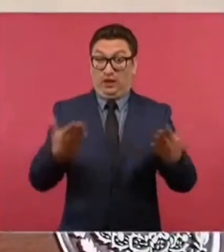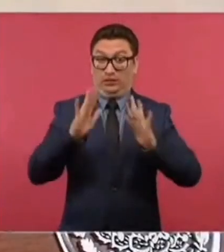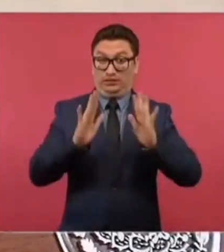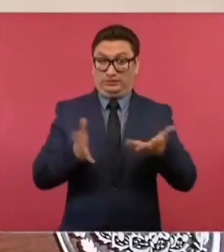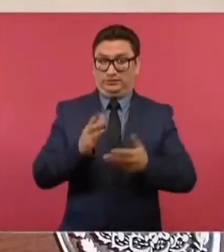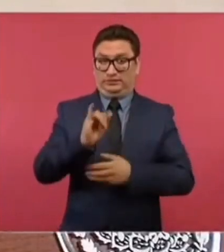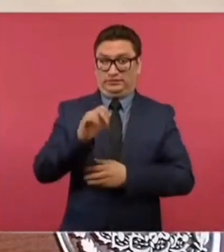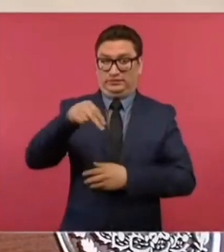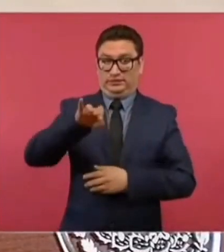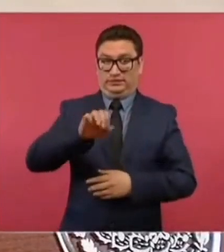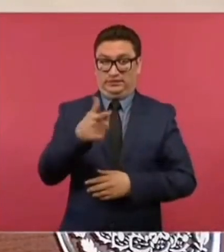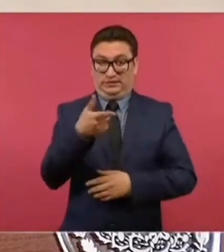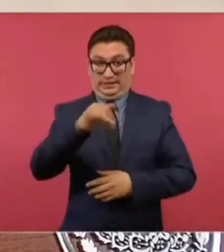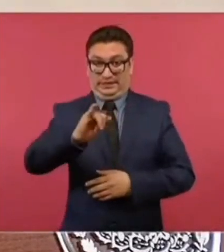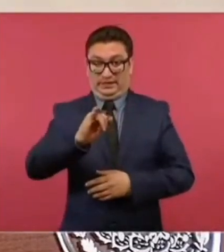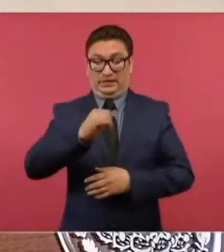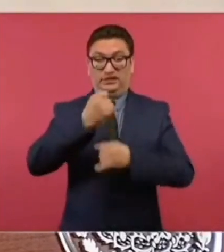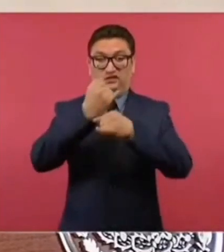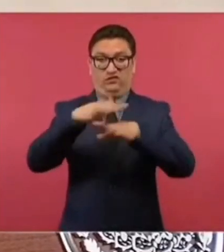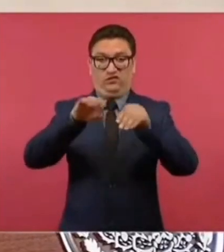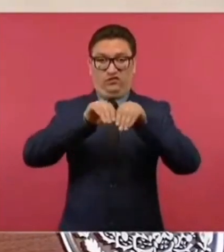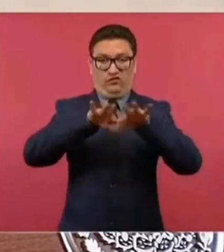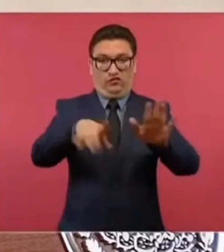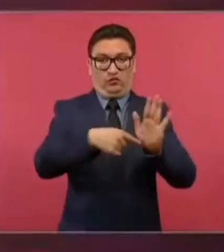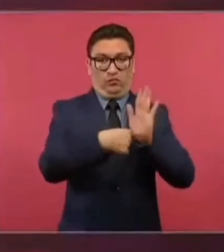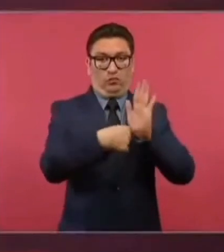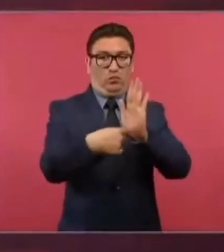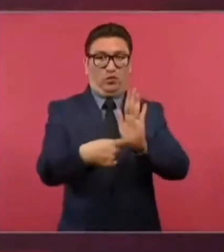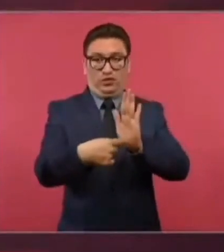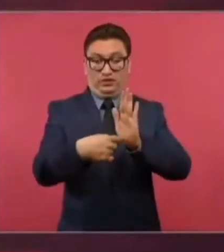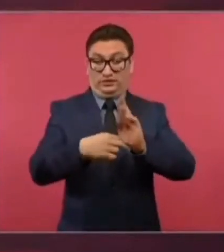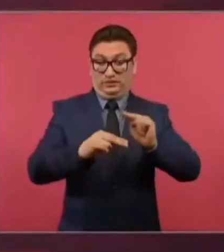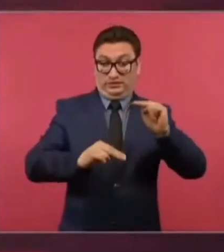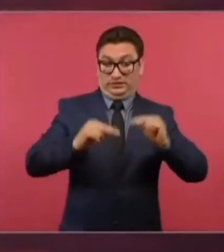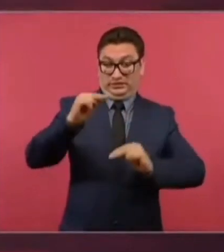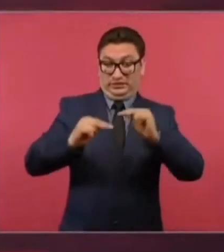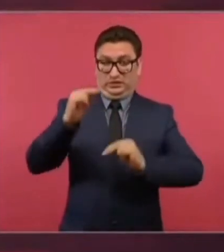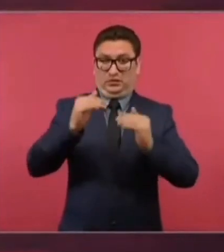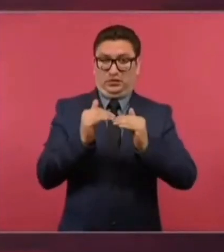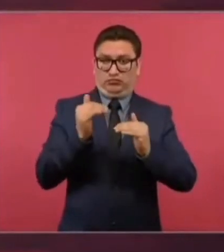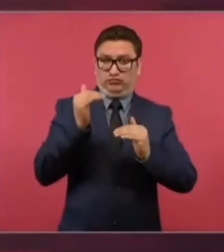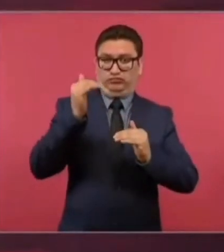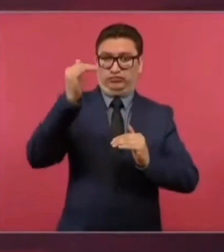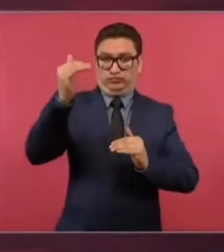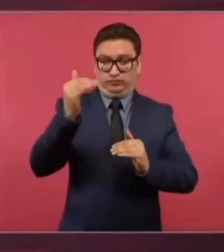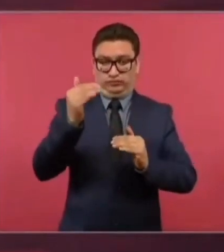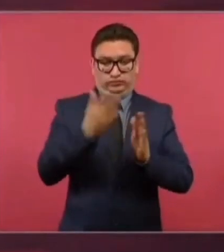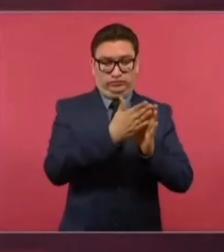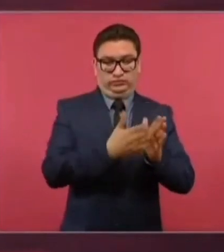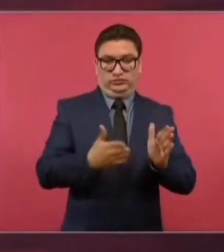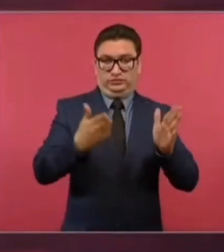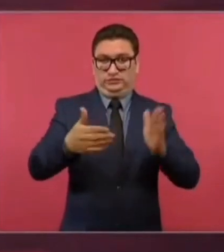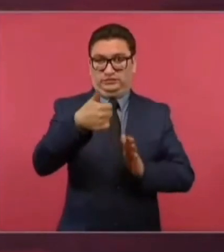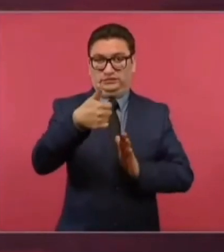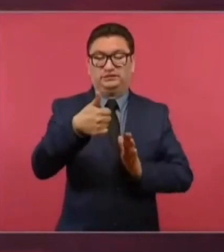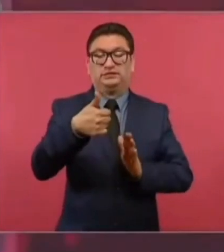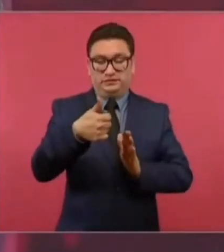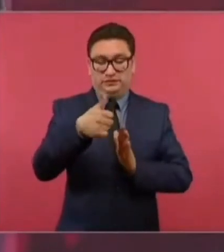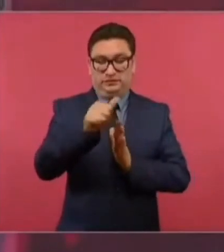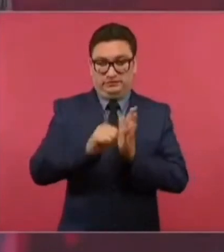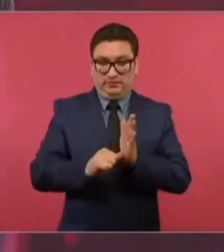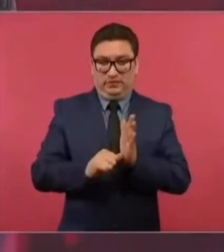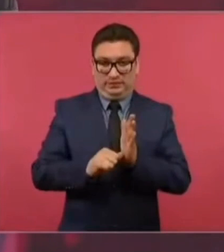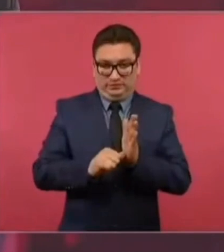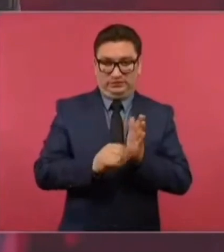da a conocer ya la tasa de crecimiento del primer semestre de este año,